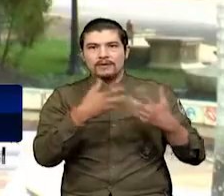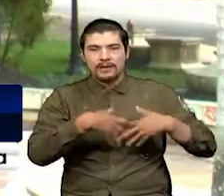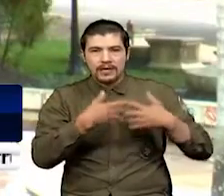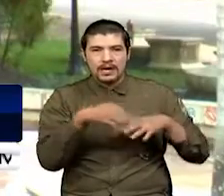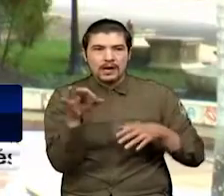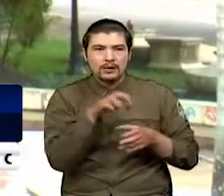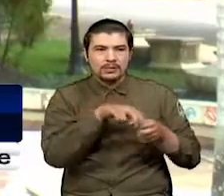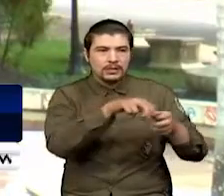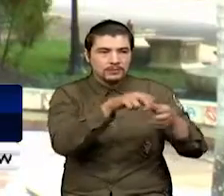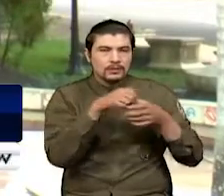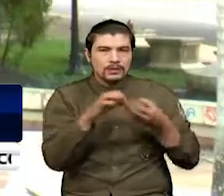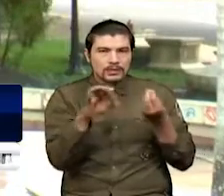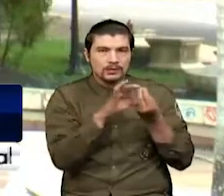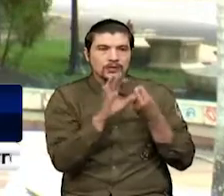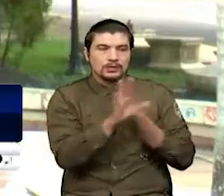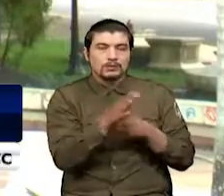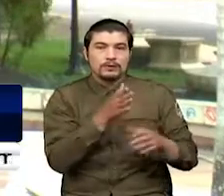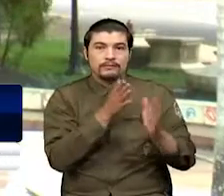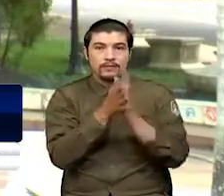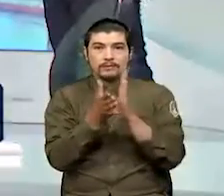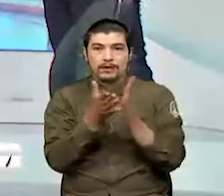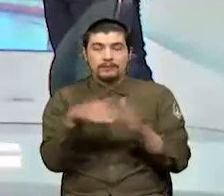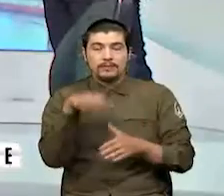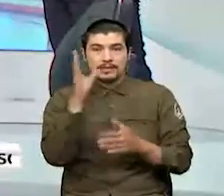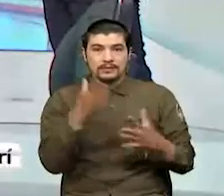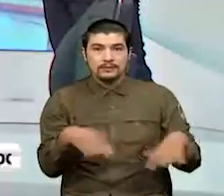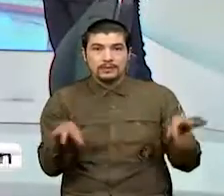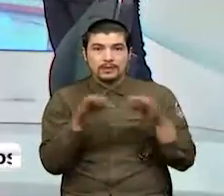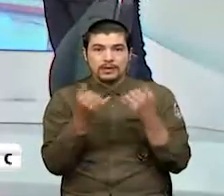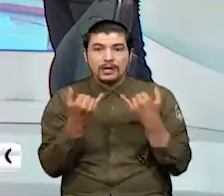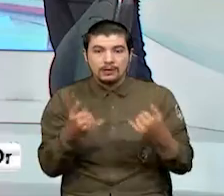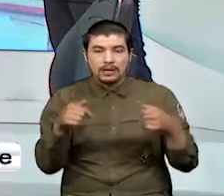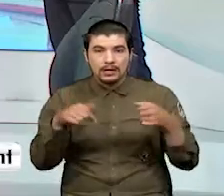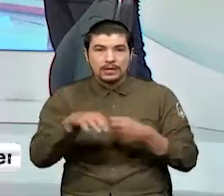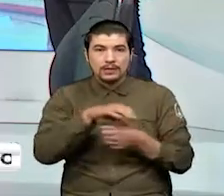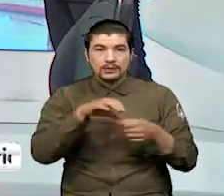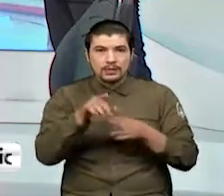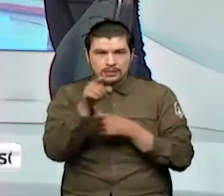estupefacientes. Esta es la información más importante que hasta el momento se registra en el puerto petrolero.